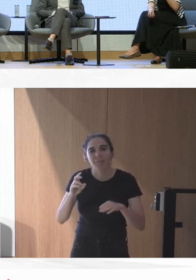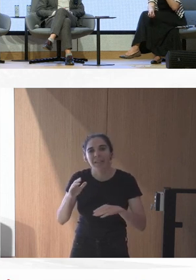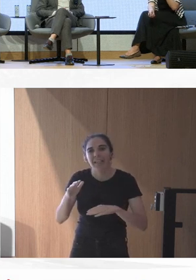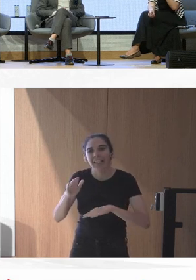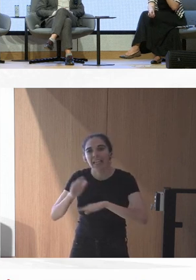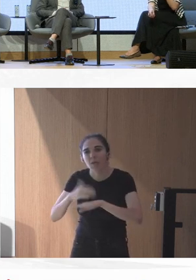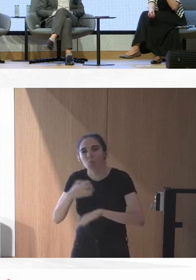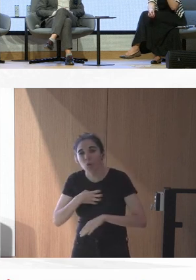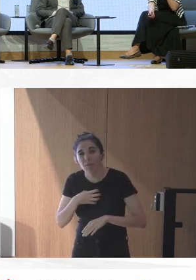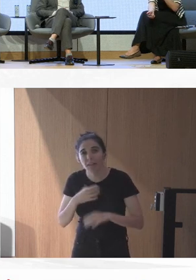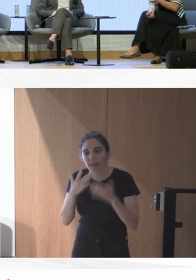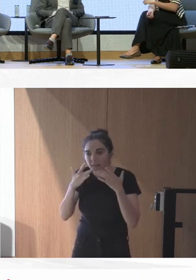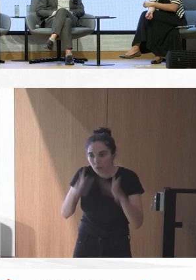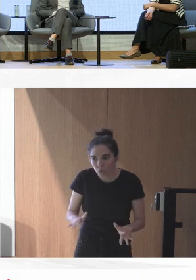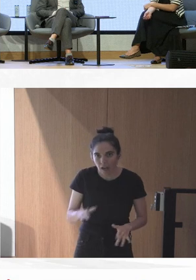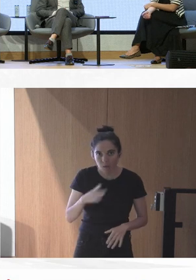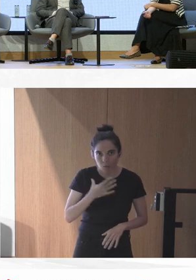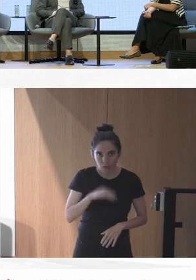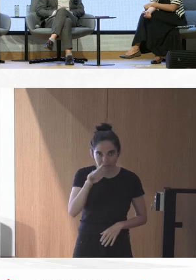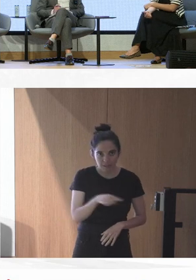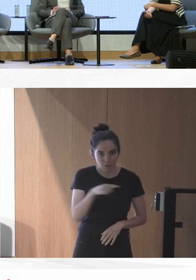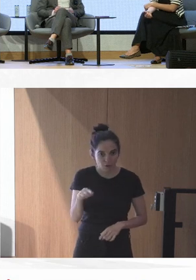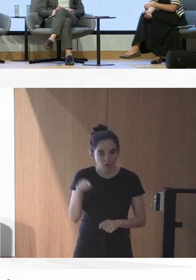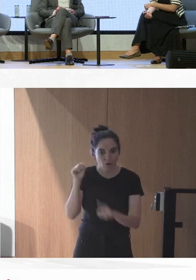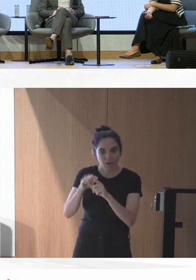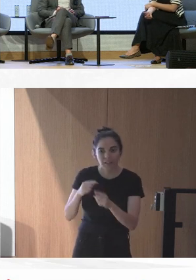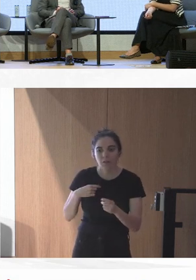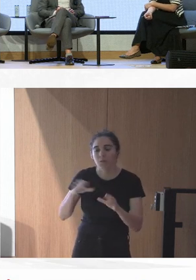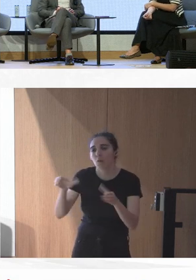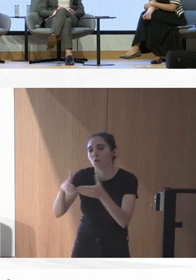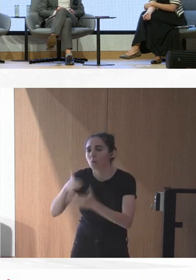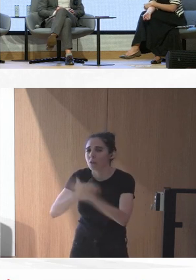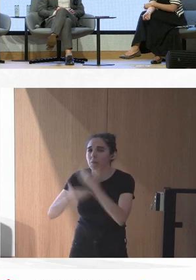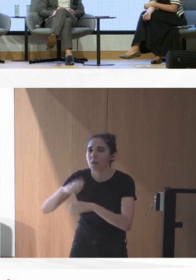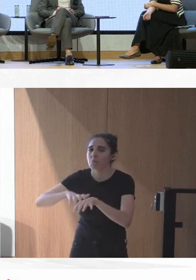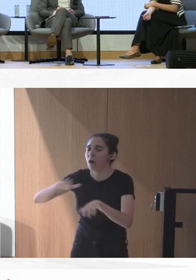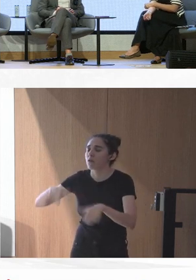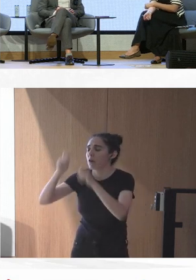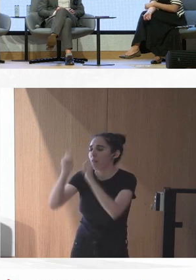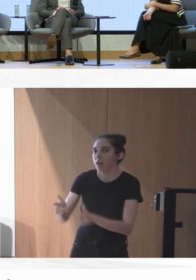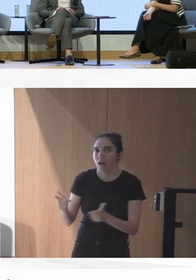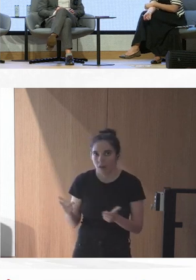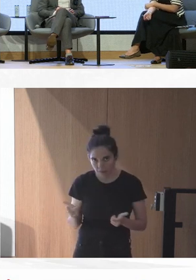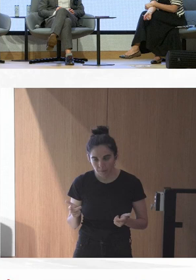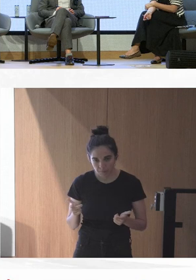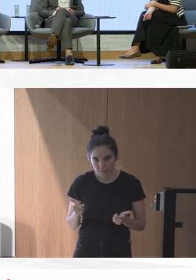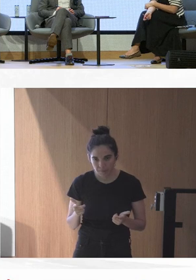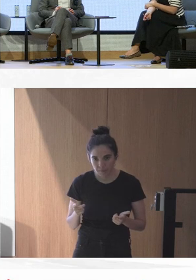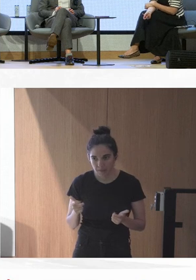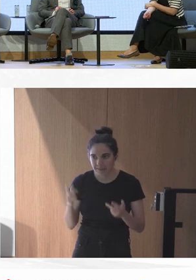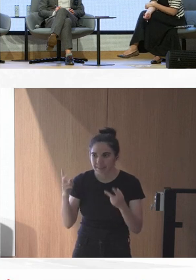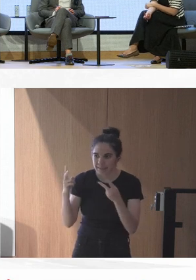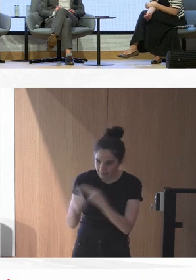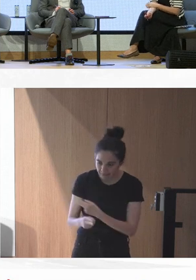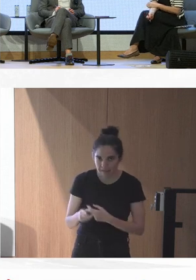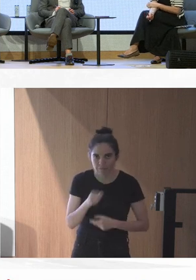que precisamente las personas con discapacidad no se vean sobrerepresentadas precisamente en la declaración de esta inimputabilidad? Y si es que pudiera